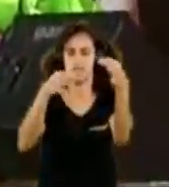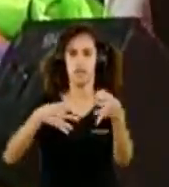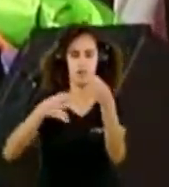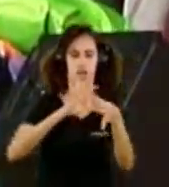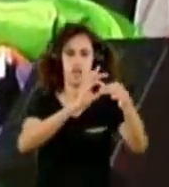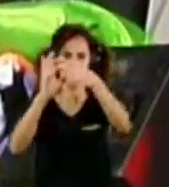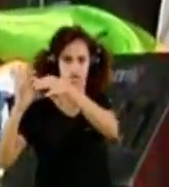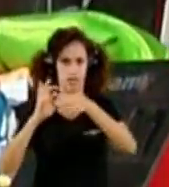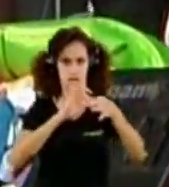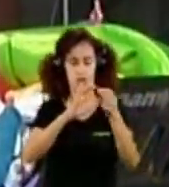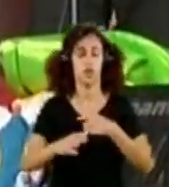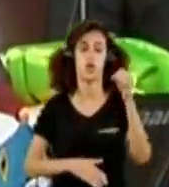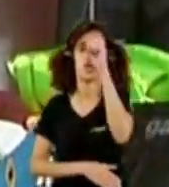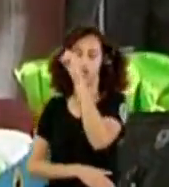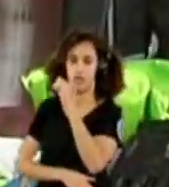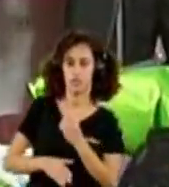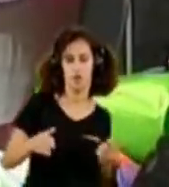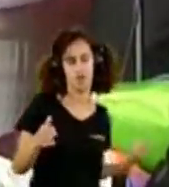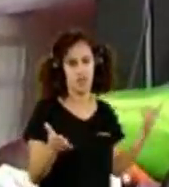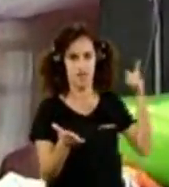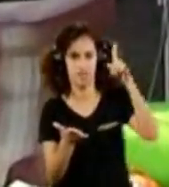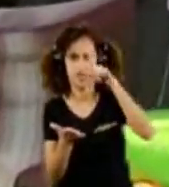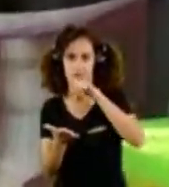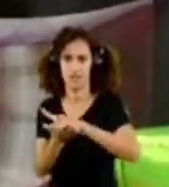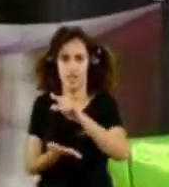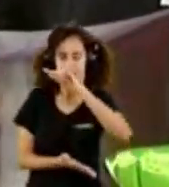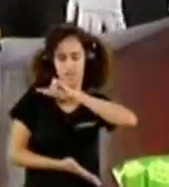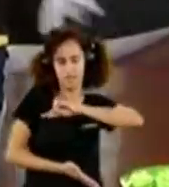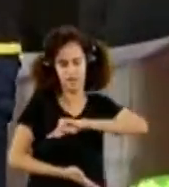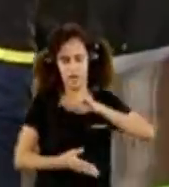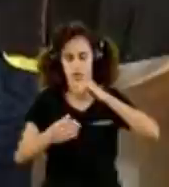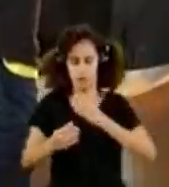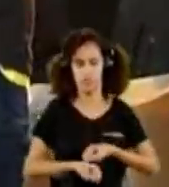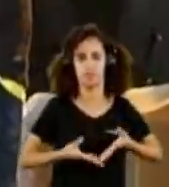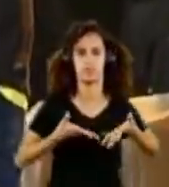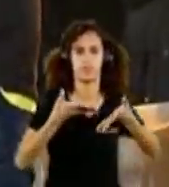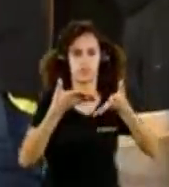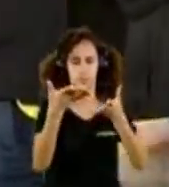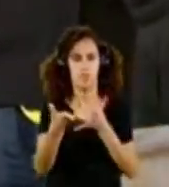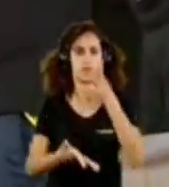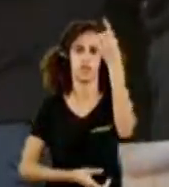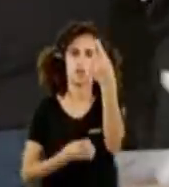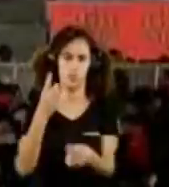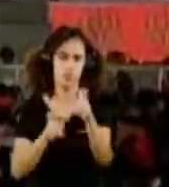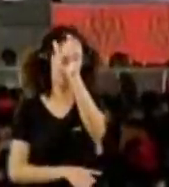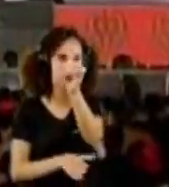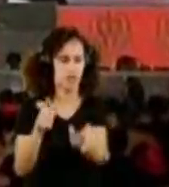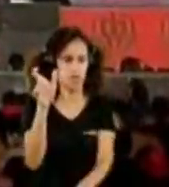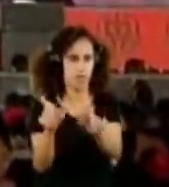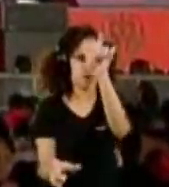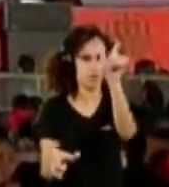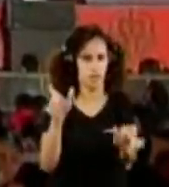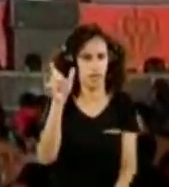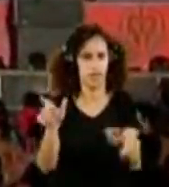Que debo expresar, pues pues hay gente que no deja en paz las